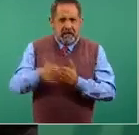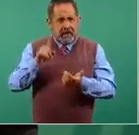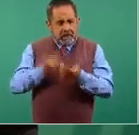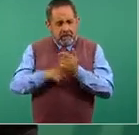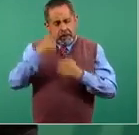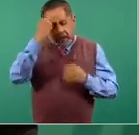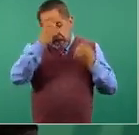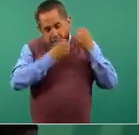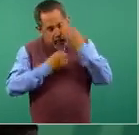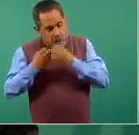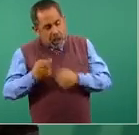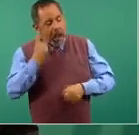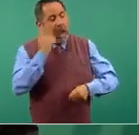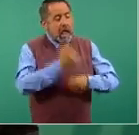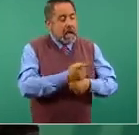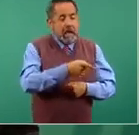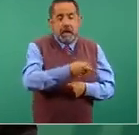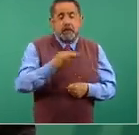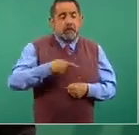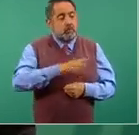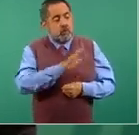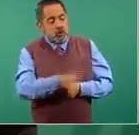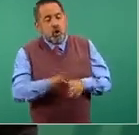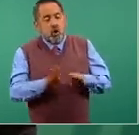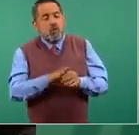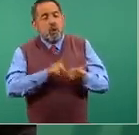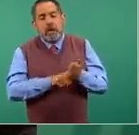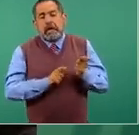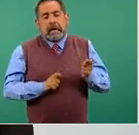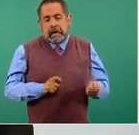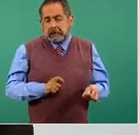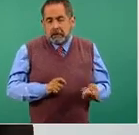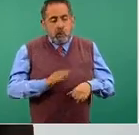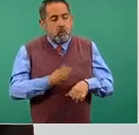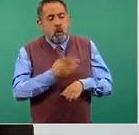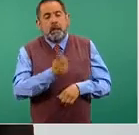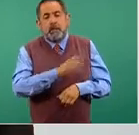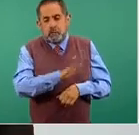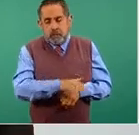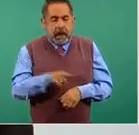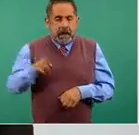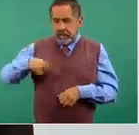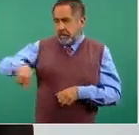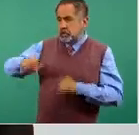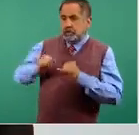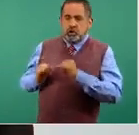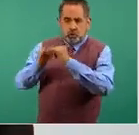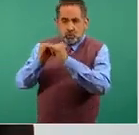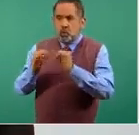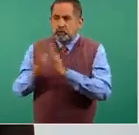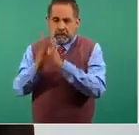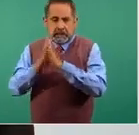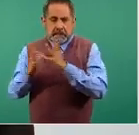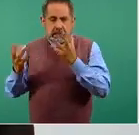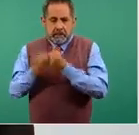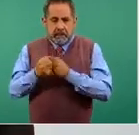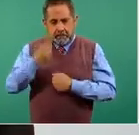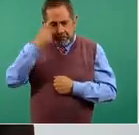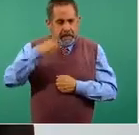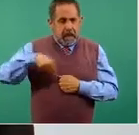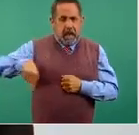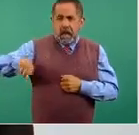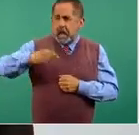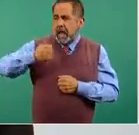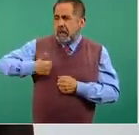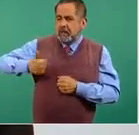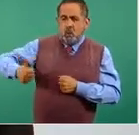clínicas, en donde de estos institutos nacionales de salud y hospitales de alta especialidad están participando para cada uno de los